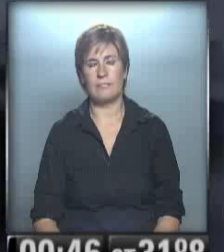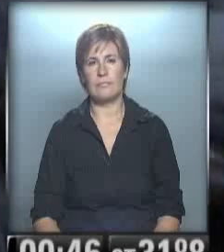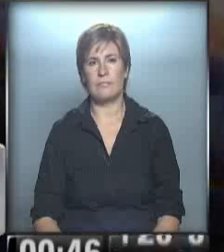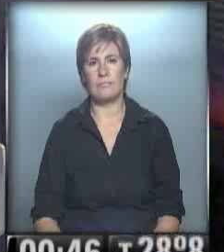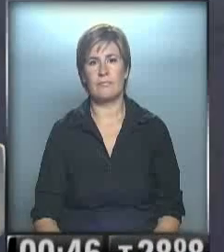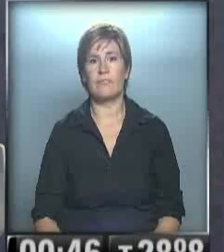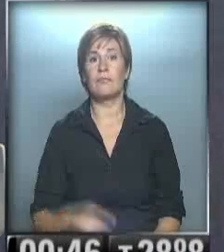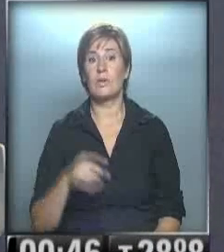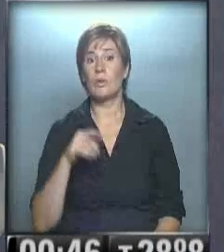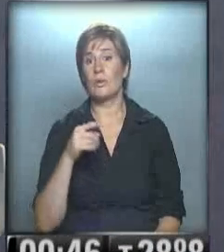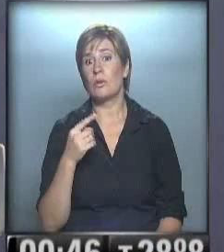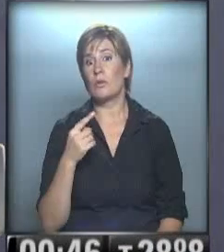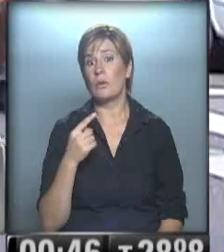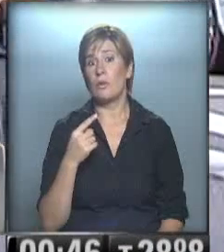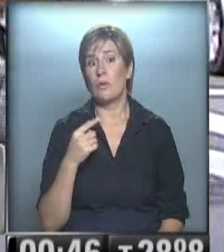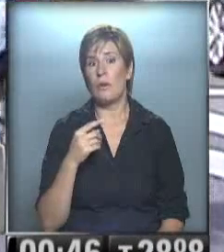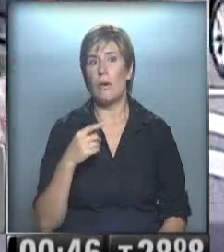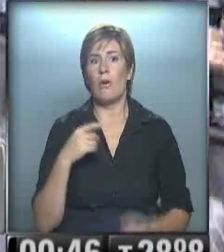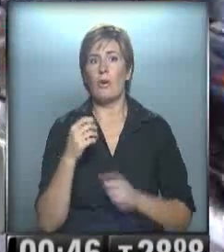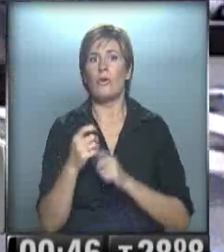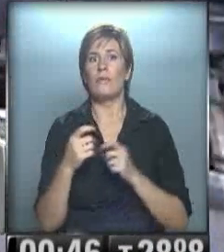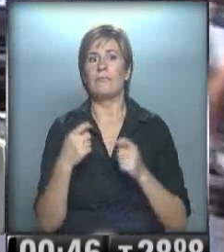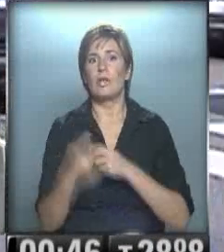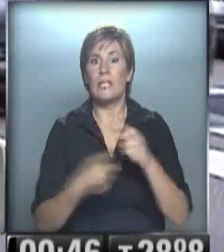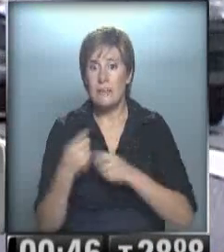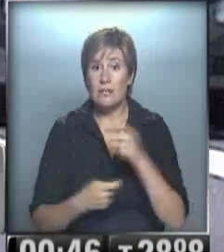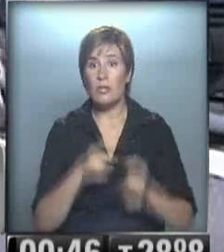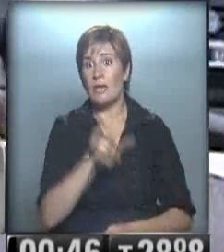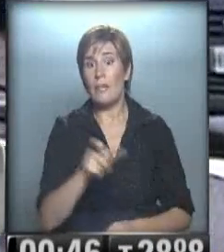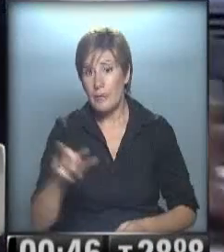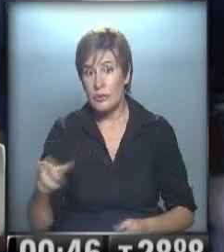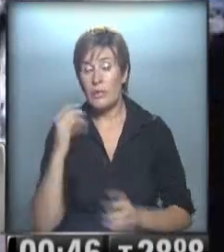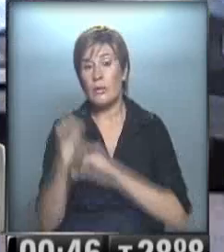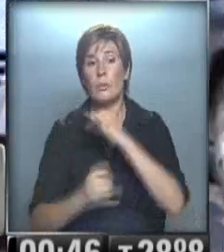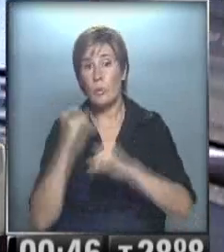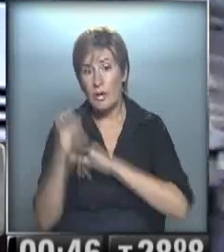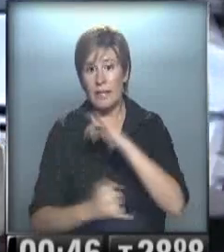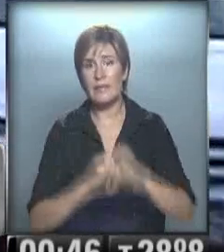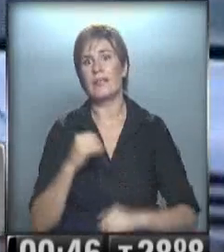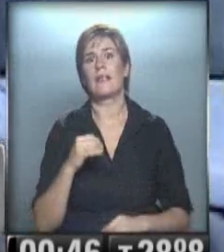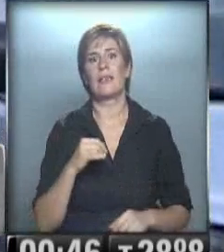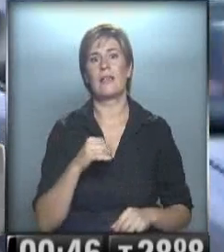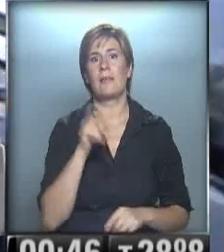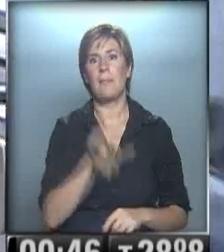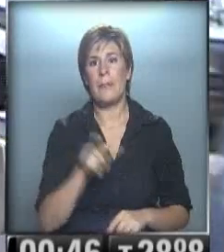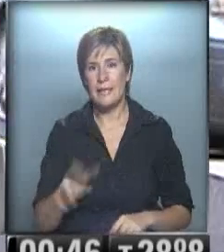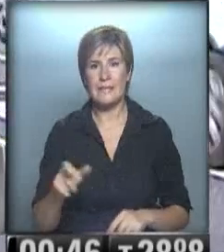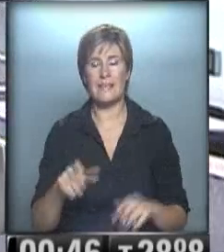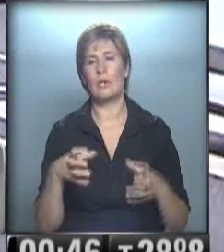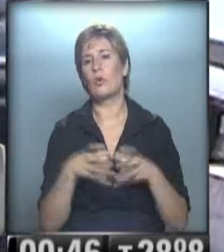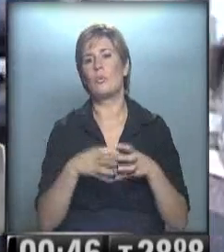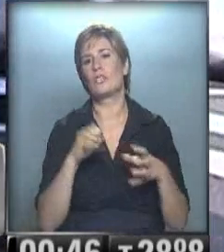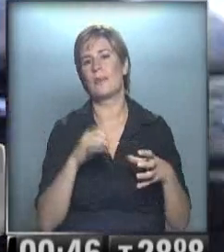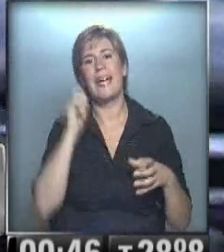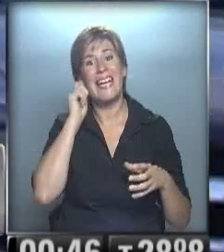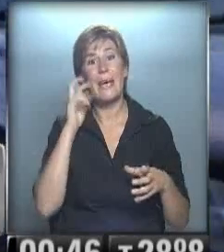Según un estudio de la organización humanitaria Oxfam, se incrementa la desigualdad en los países del G20. Sin embargo, uno de los